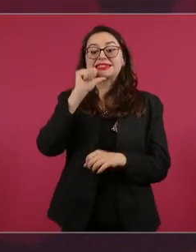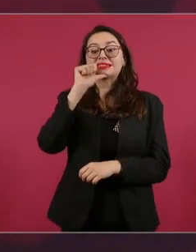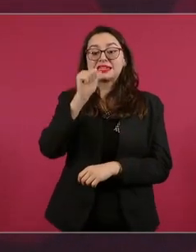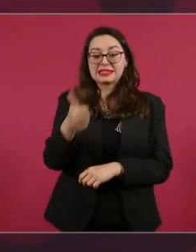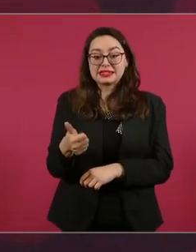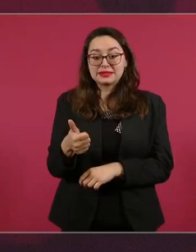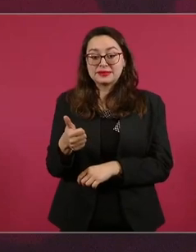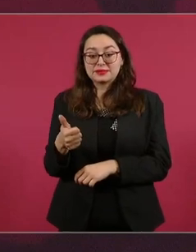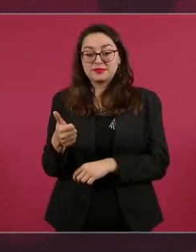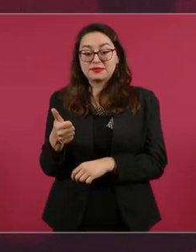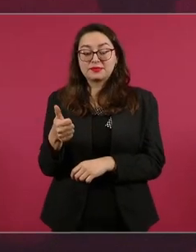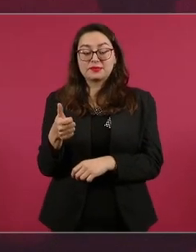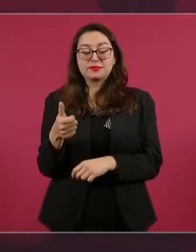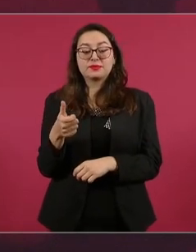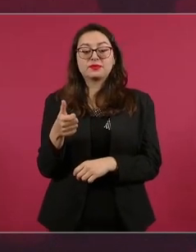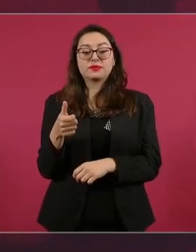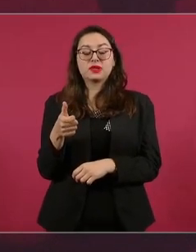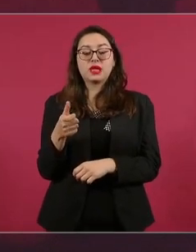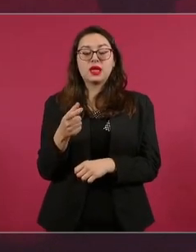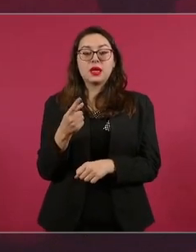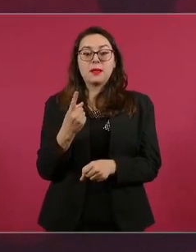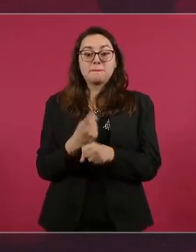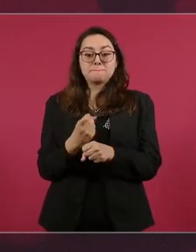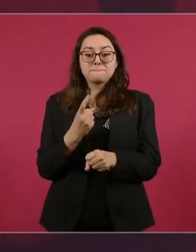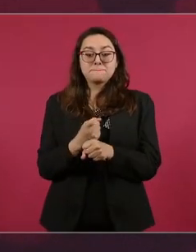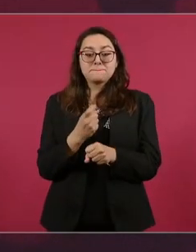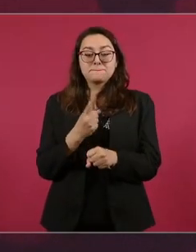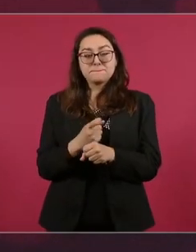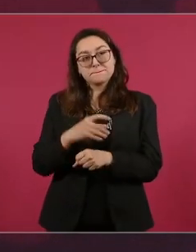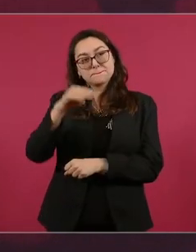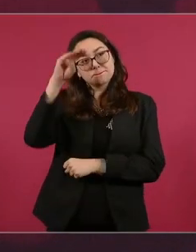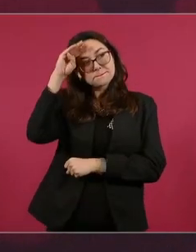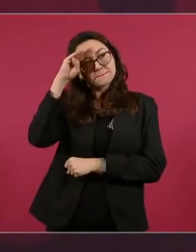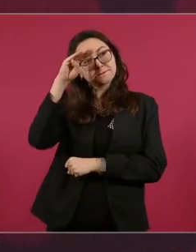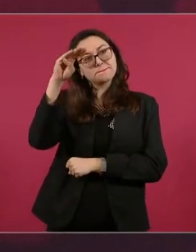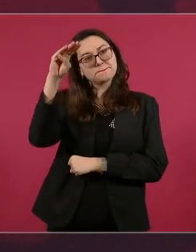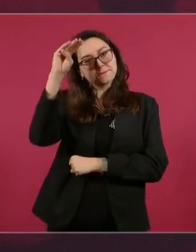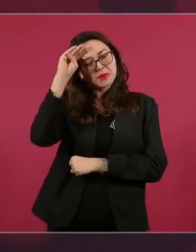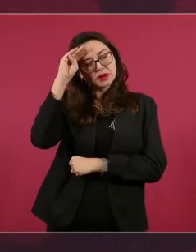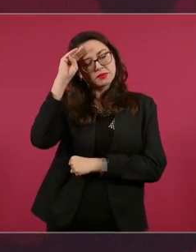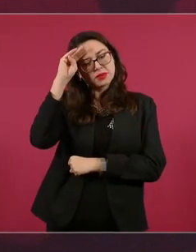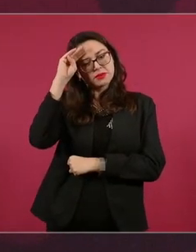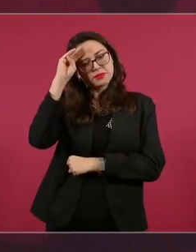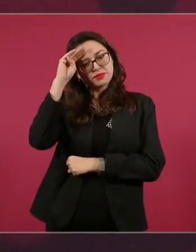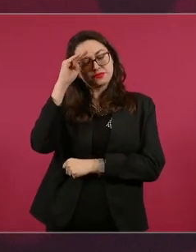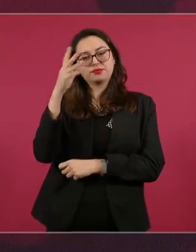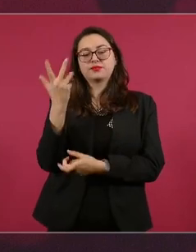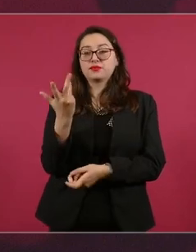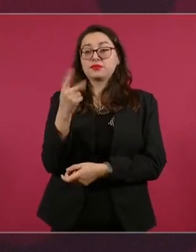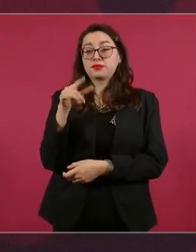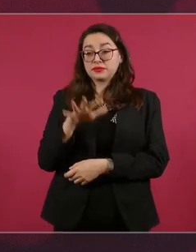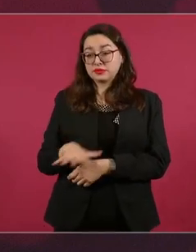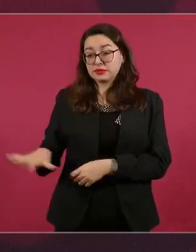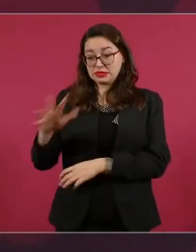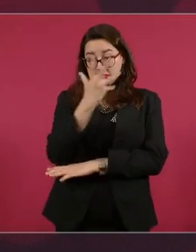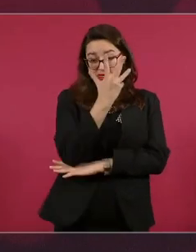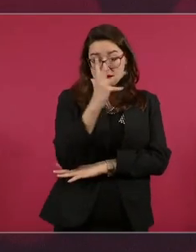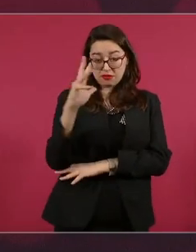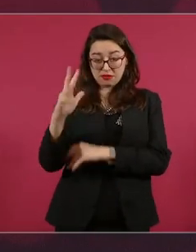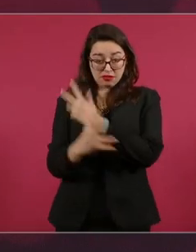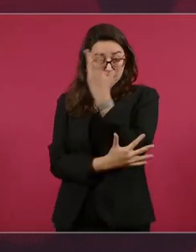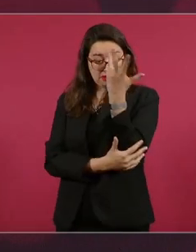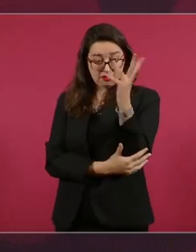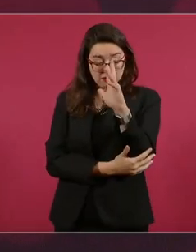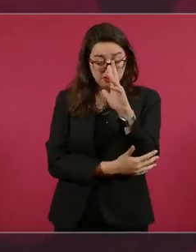primero se decidió que todas las áreas naturales de